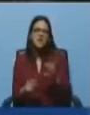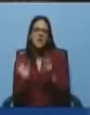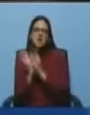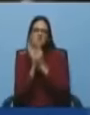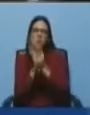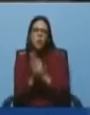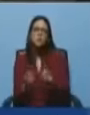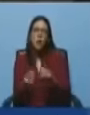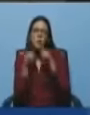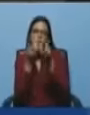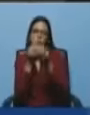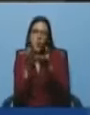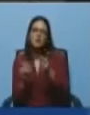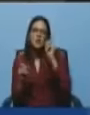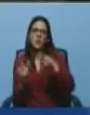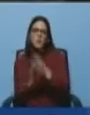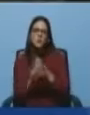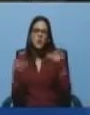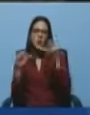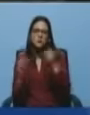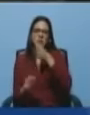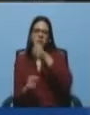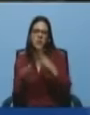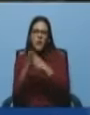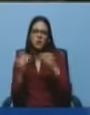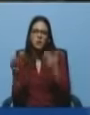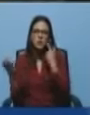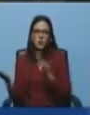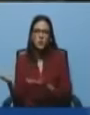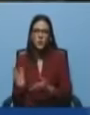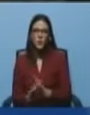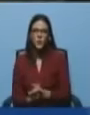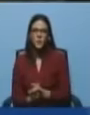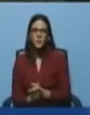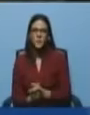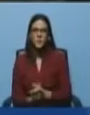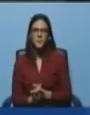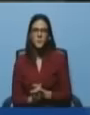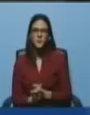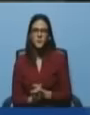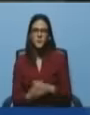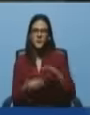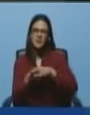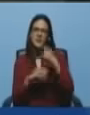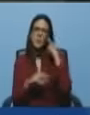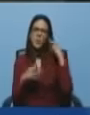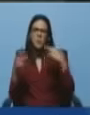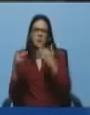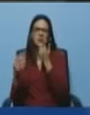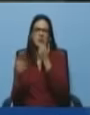Su declaración a los medios de comunicación internacional.